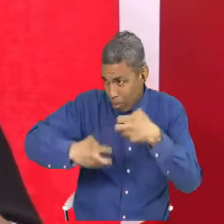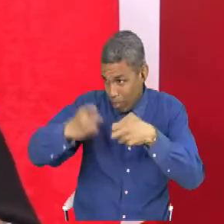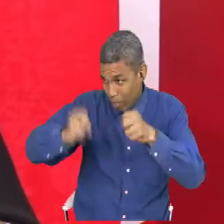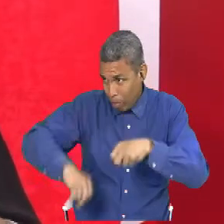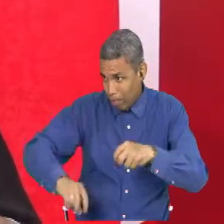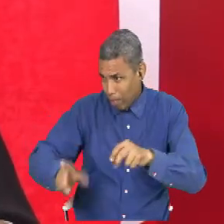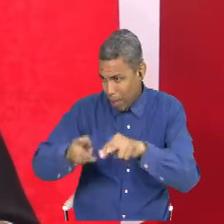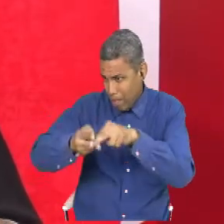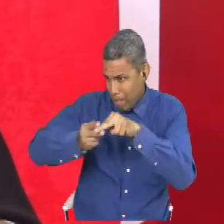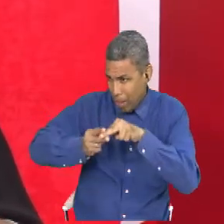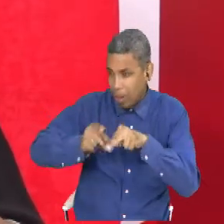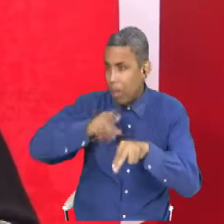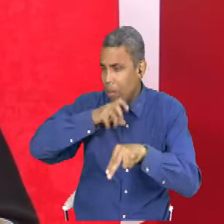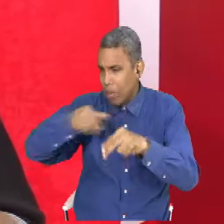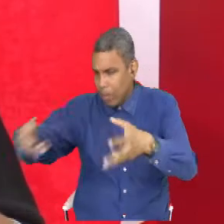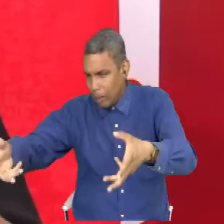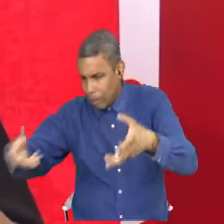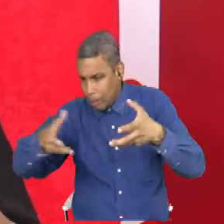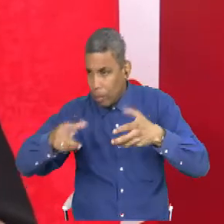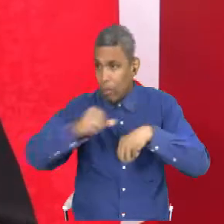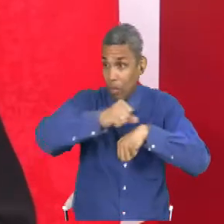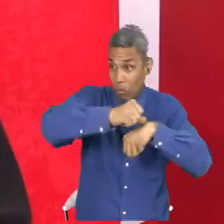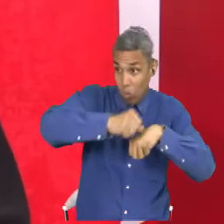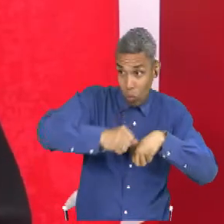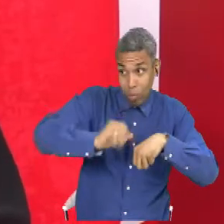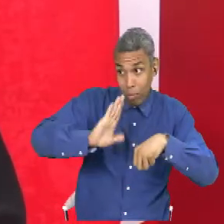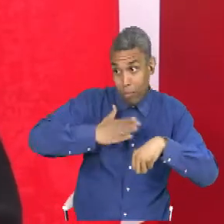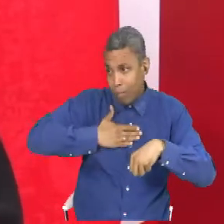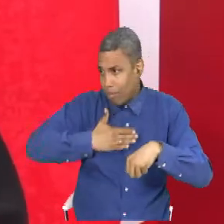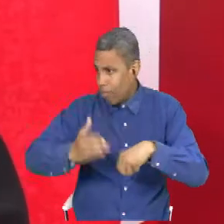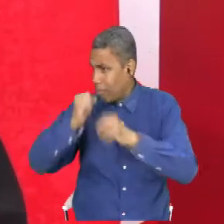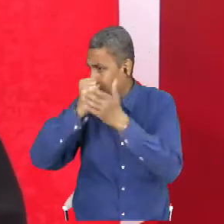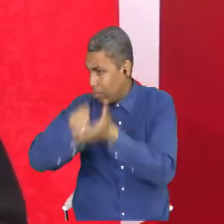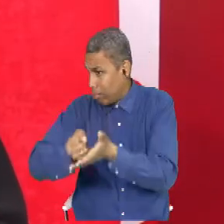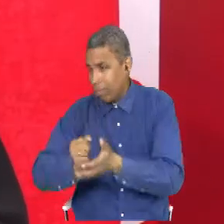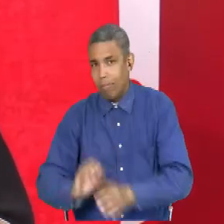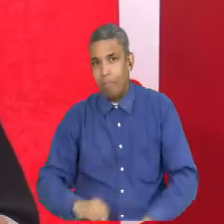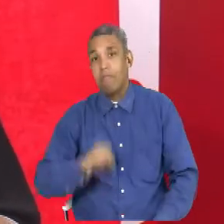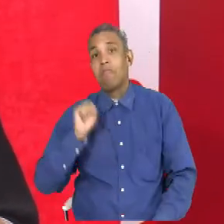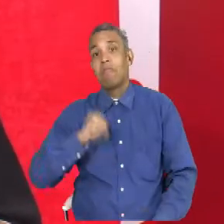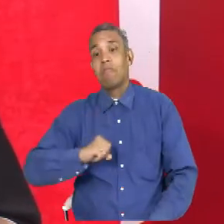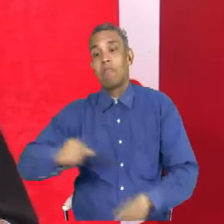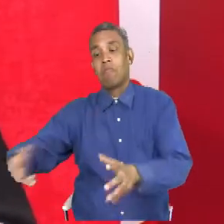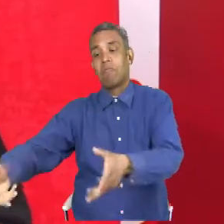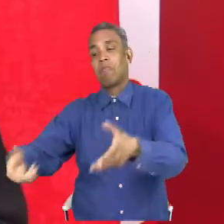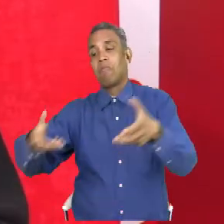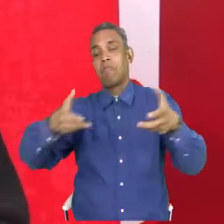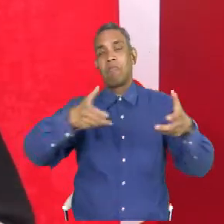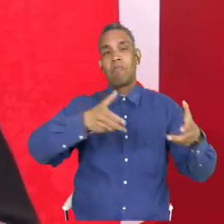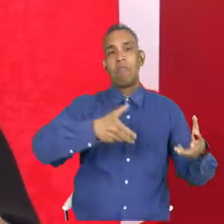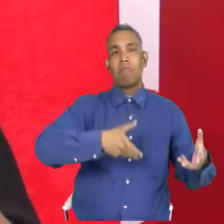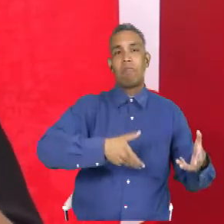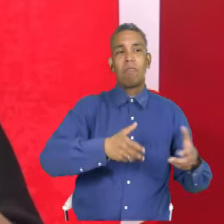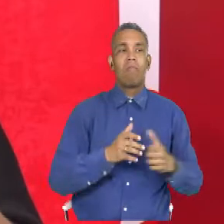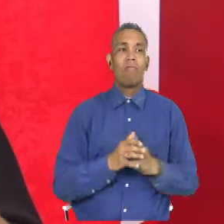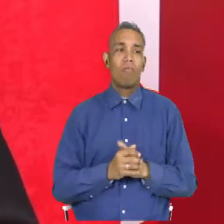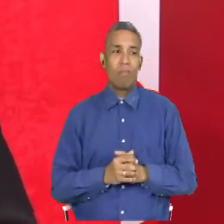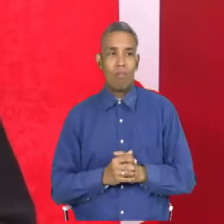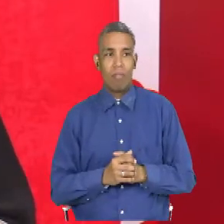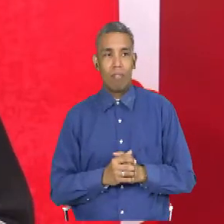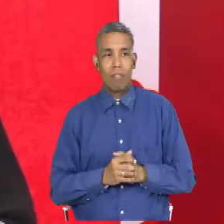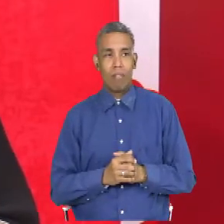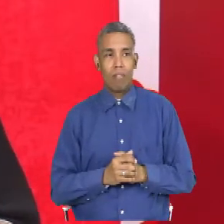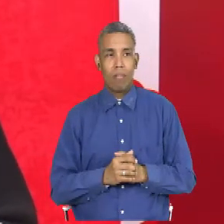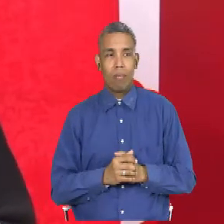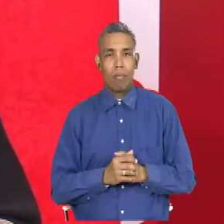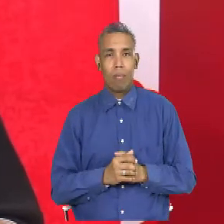su operación y se lo devolvemos. Efectivamente, la señora prestó el perrito, se lo llevaron, pero cuando ya lo fueron a devolver, la señora dijo, no, yo ya no